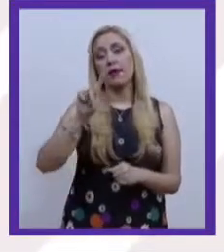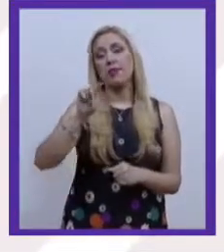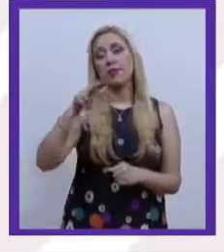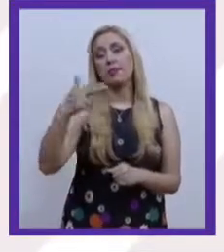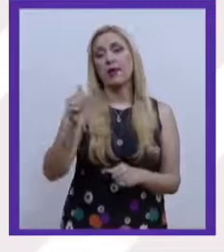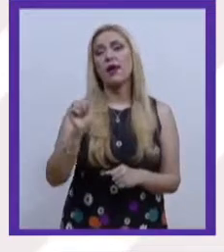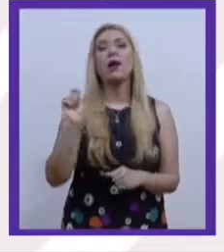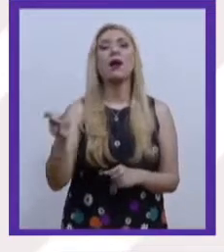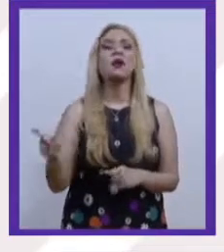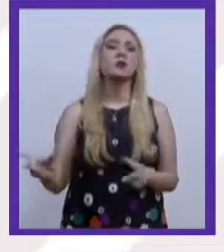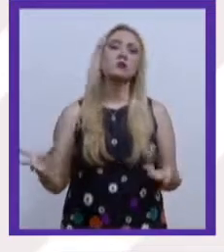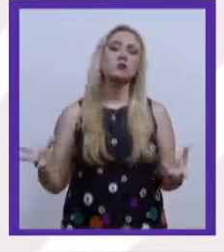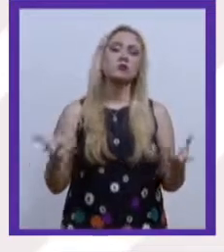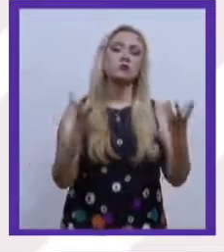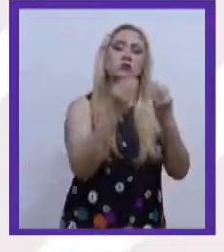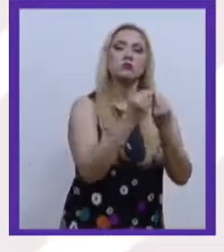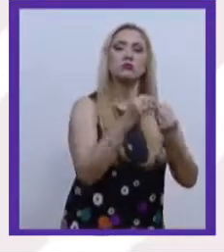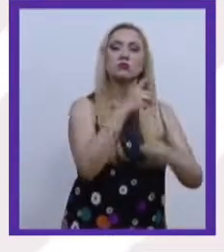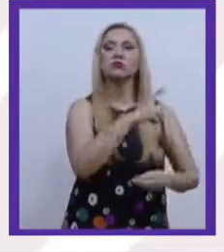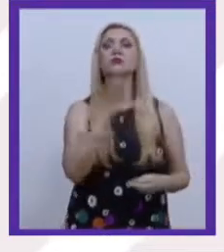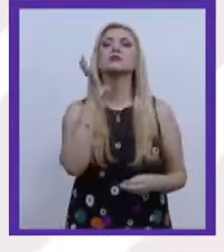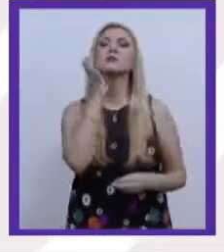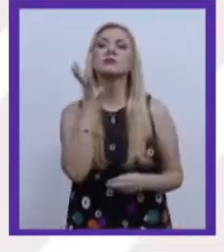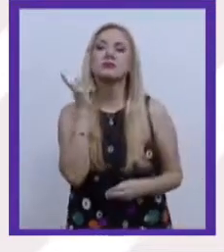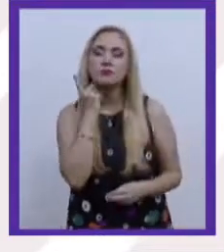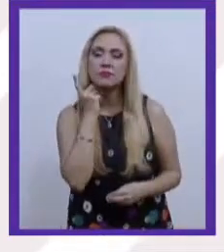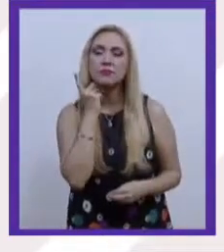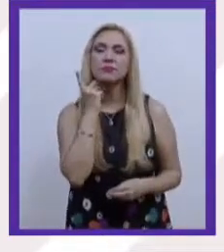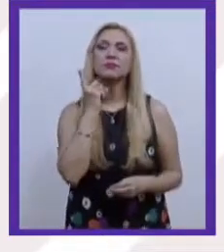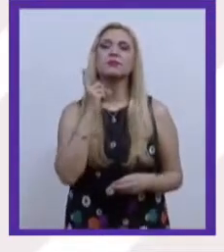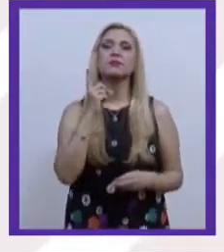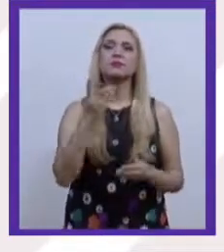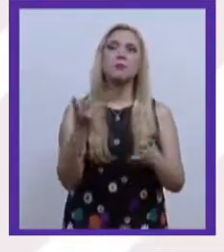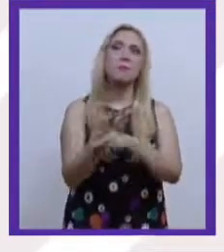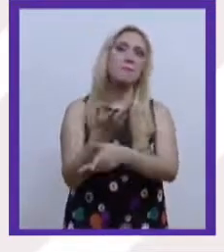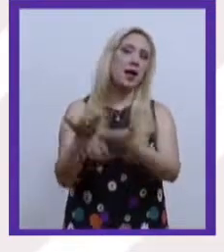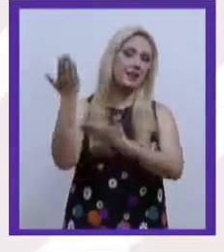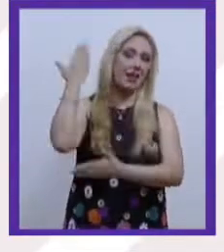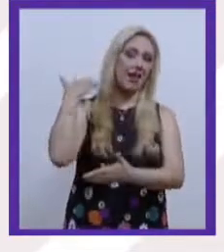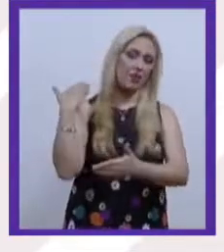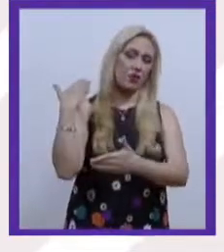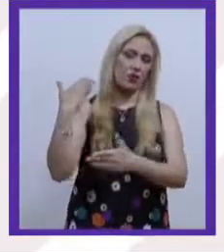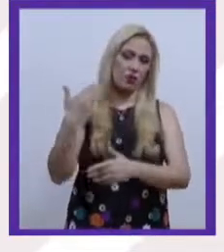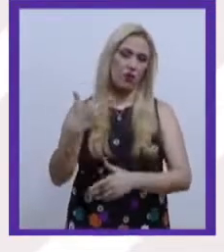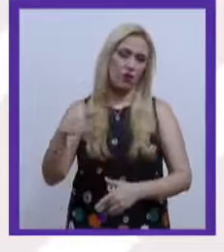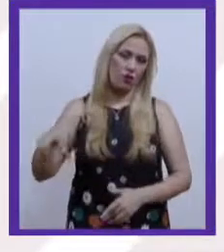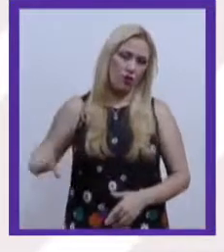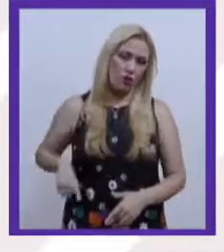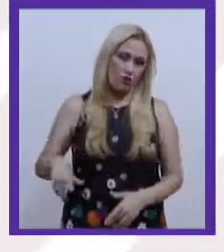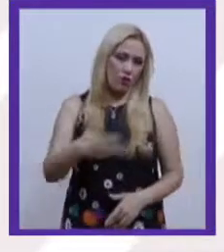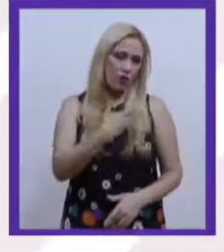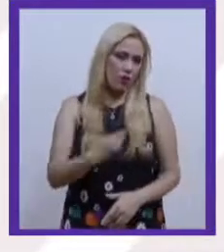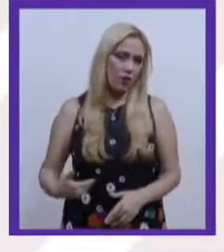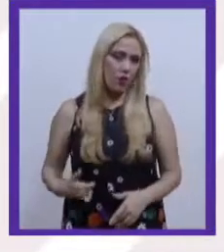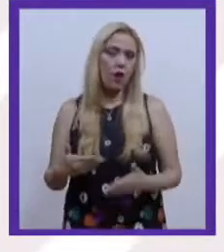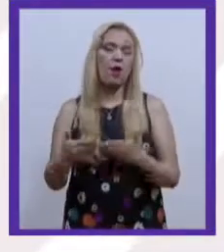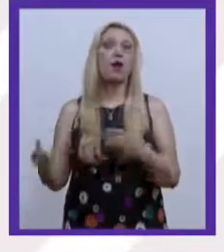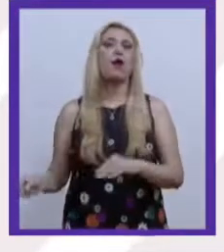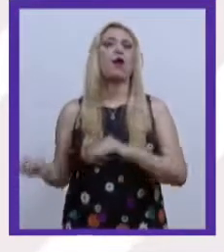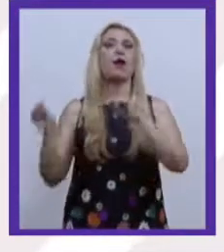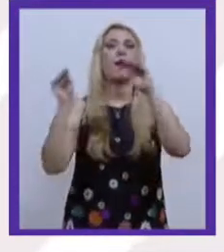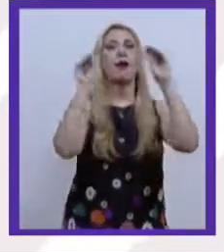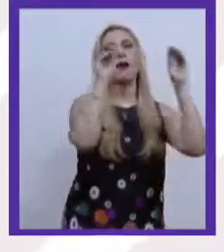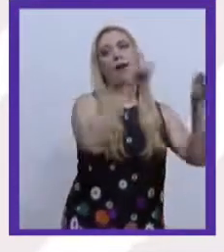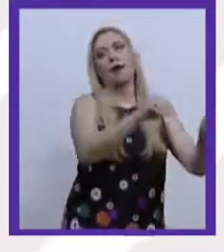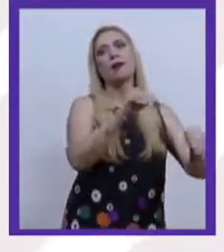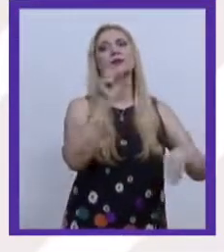formaba parte del Congreso de la Cámara de Diputados en la legislatura pasada y bueno, pues desde entonces se pasó ya al Senado y